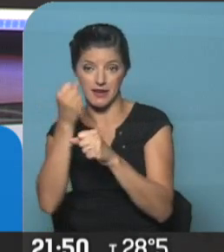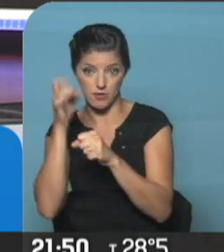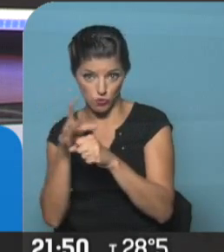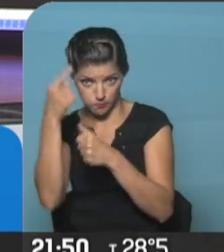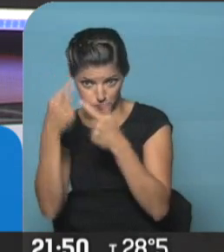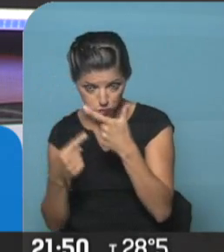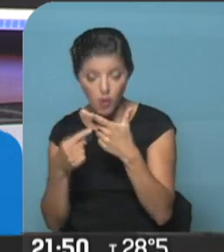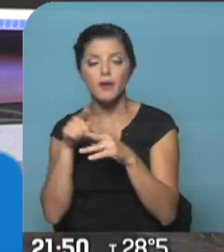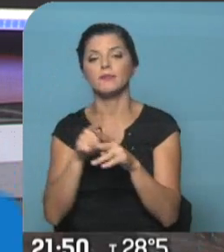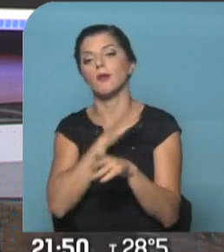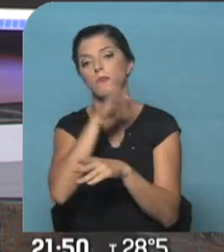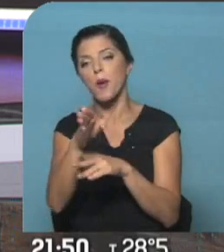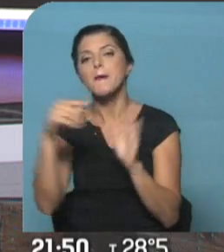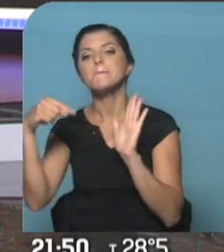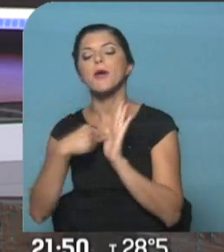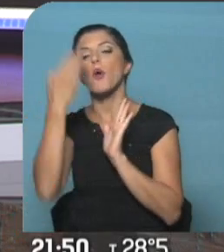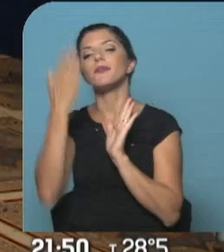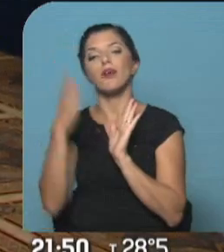ausente, otra vez, fue Cristina Fernández.